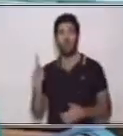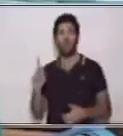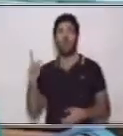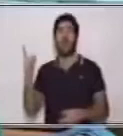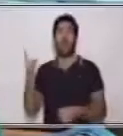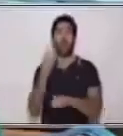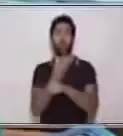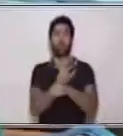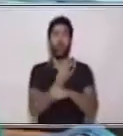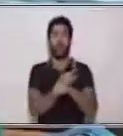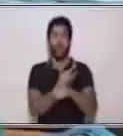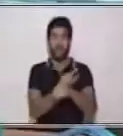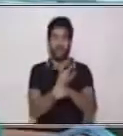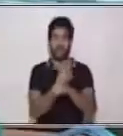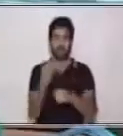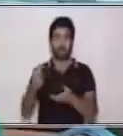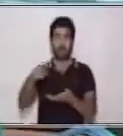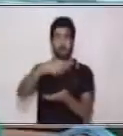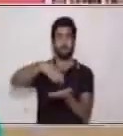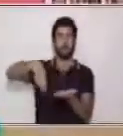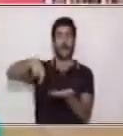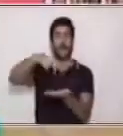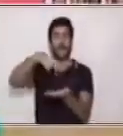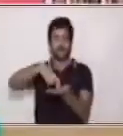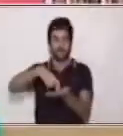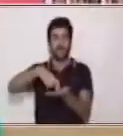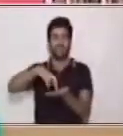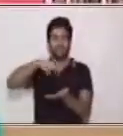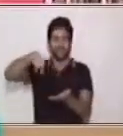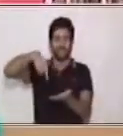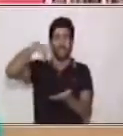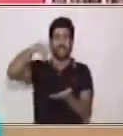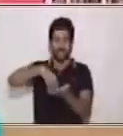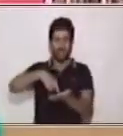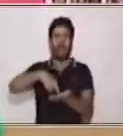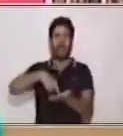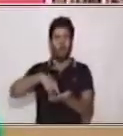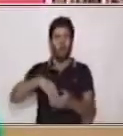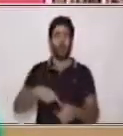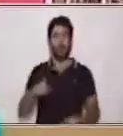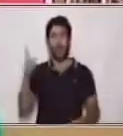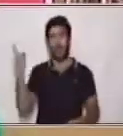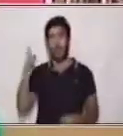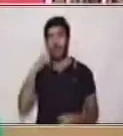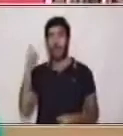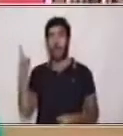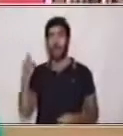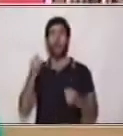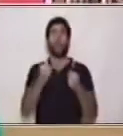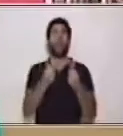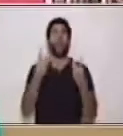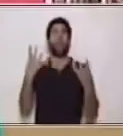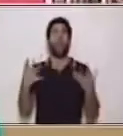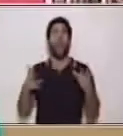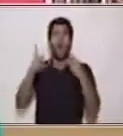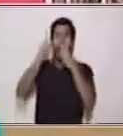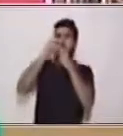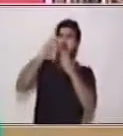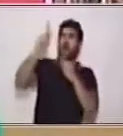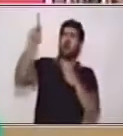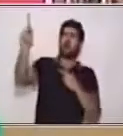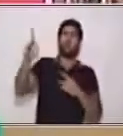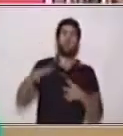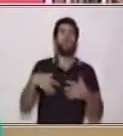Cobán. Saludos a Cobán si me están viendo. Mira el parque. ¿A cuántos kilómetros estará? ¿Sabes